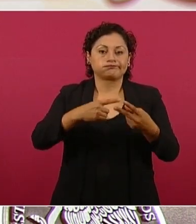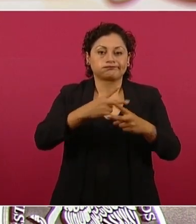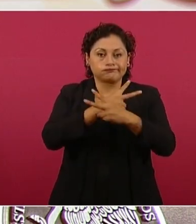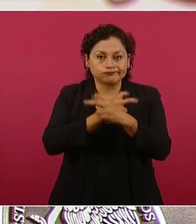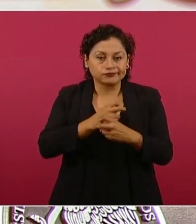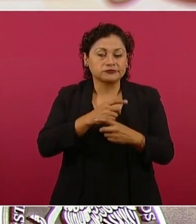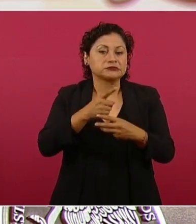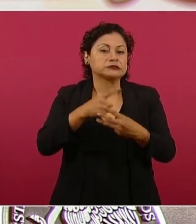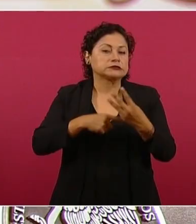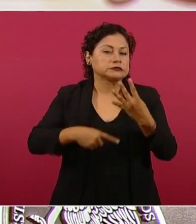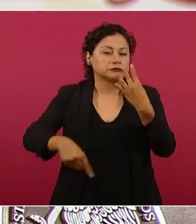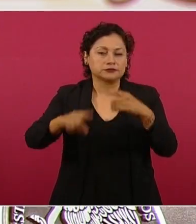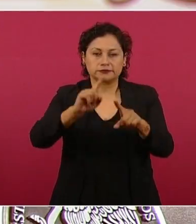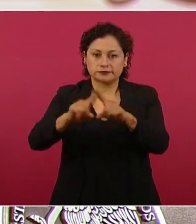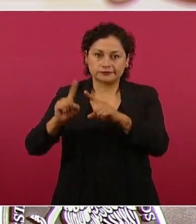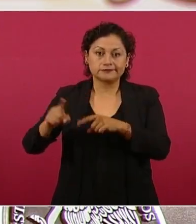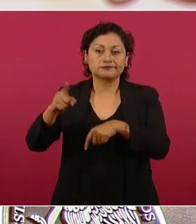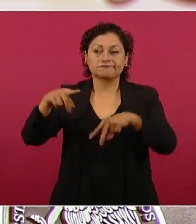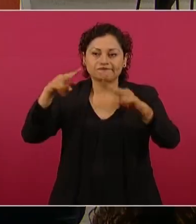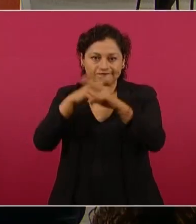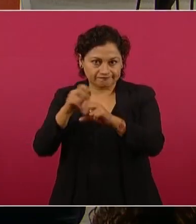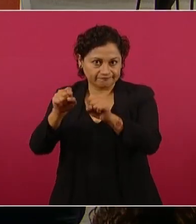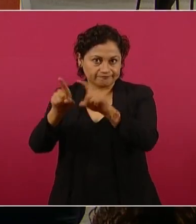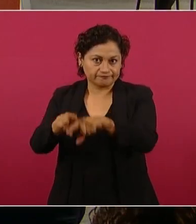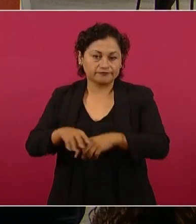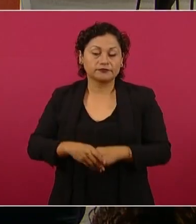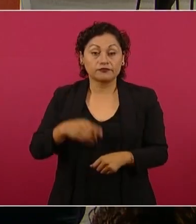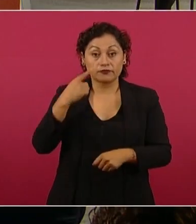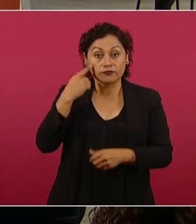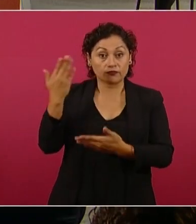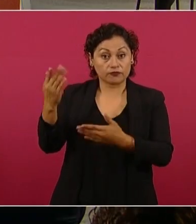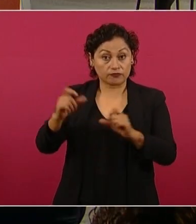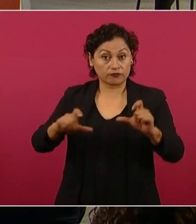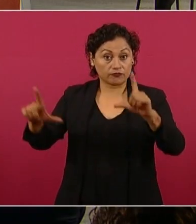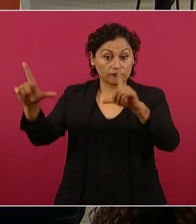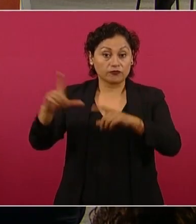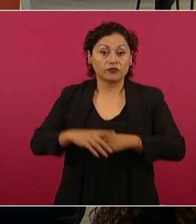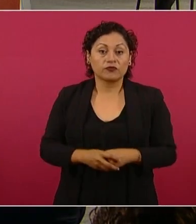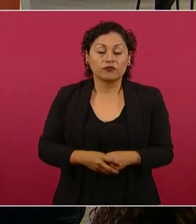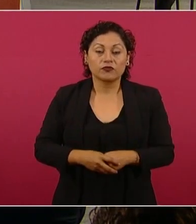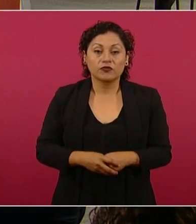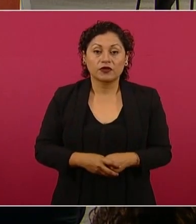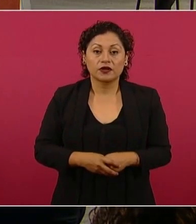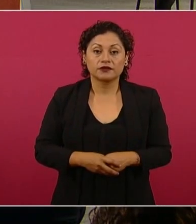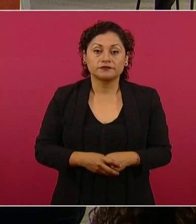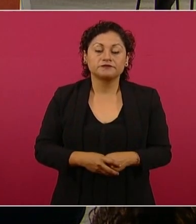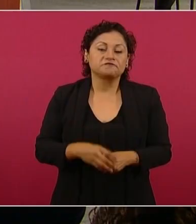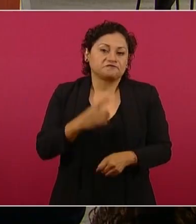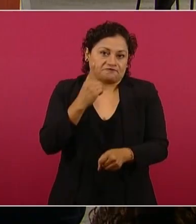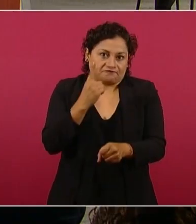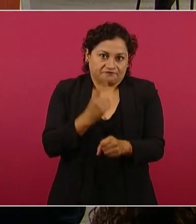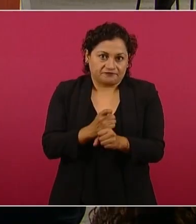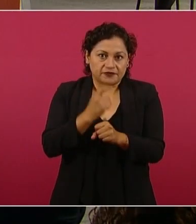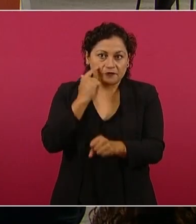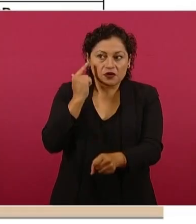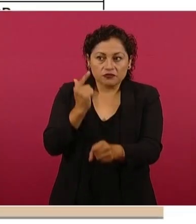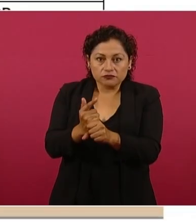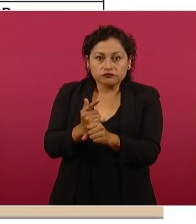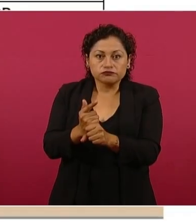y ventiladores. También, si lo podemos ver la siguiente, se hace un primer cálculo, un primer estimado de las